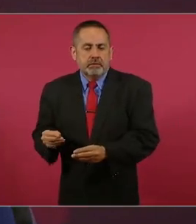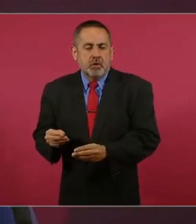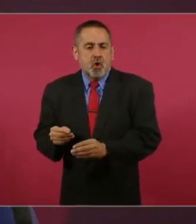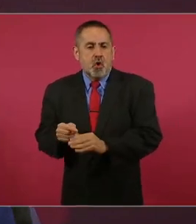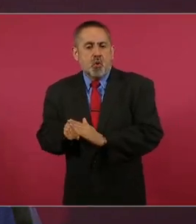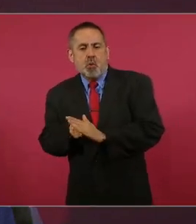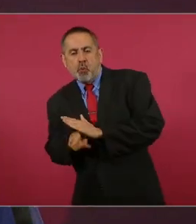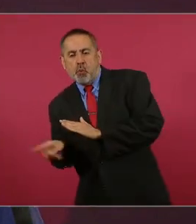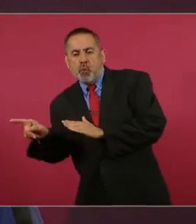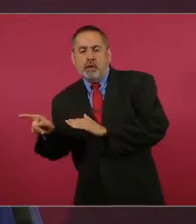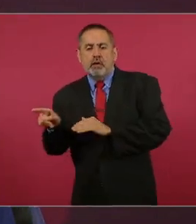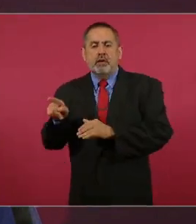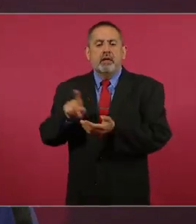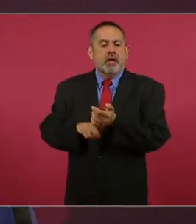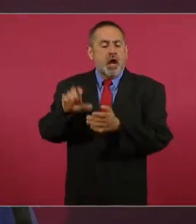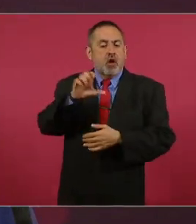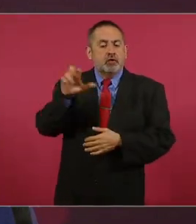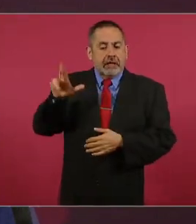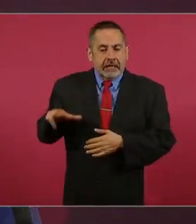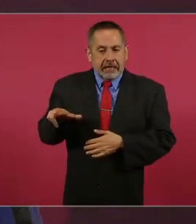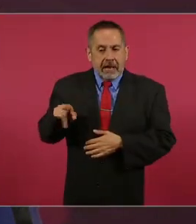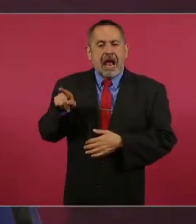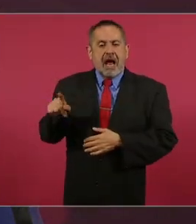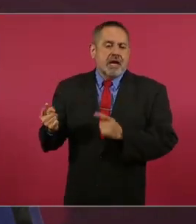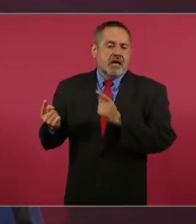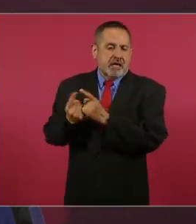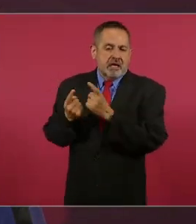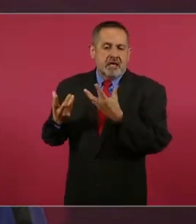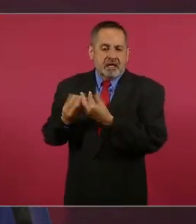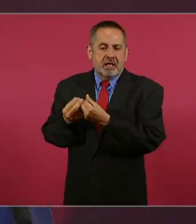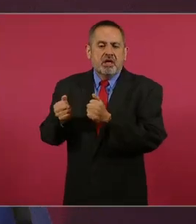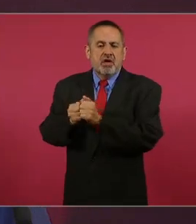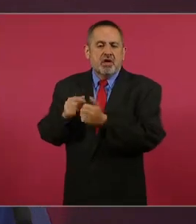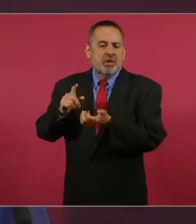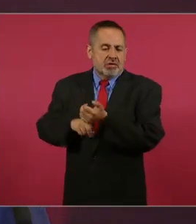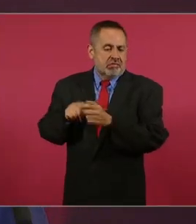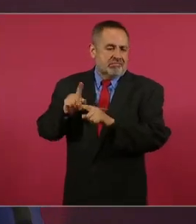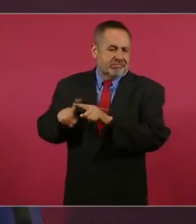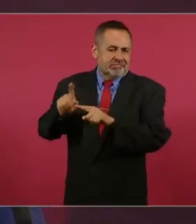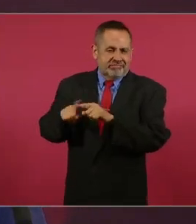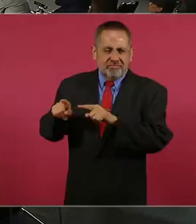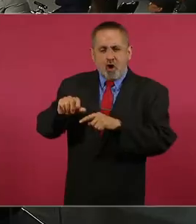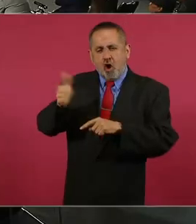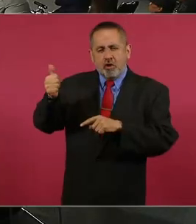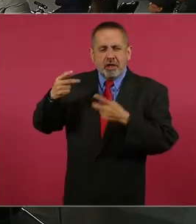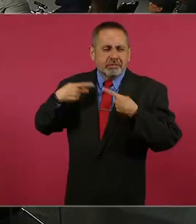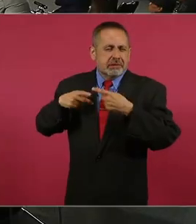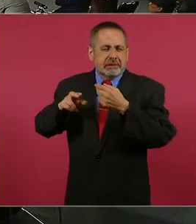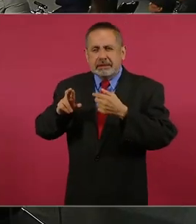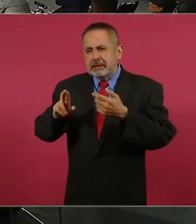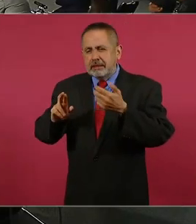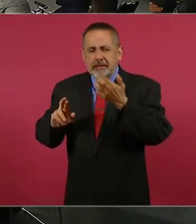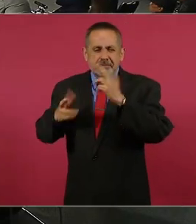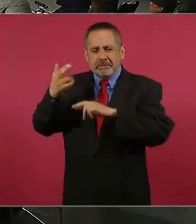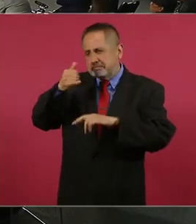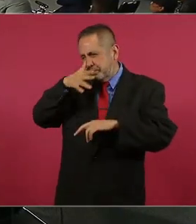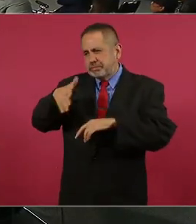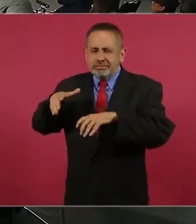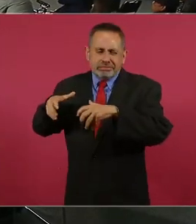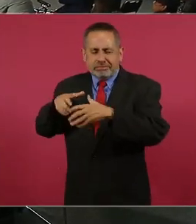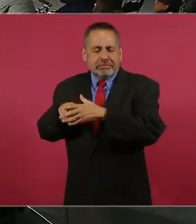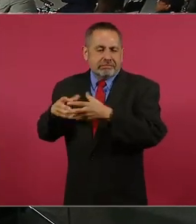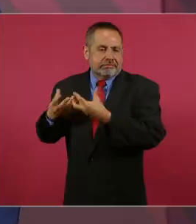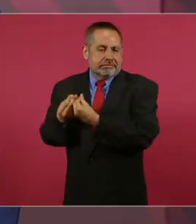allá a Costa Rica, y allá se encontró pues con otros revolucionarios